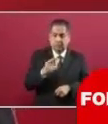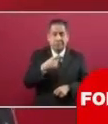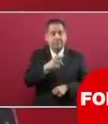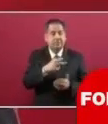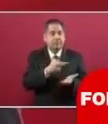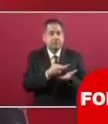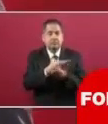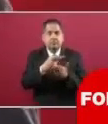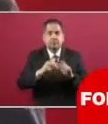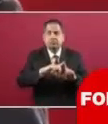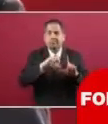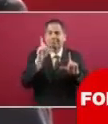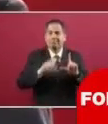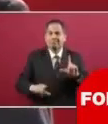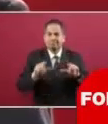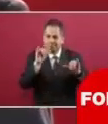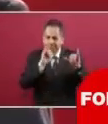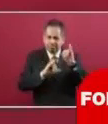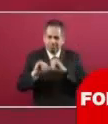de Ciencias